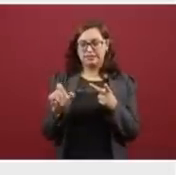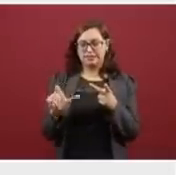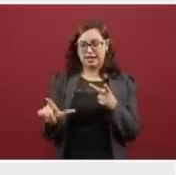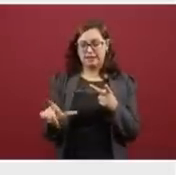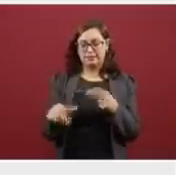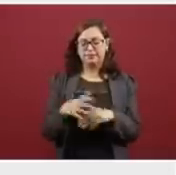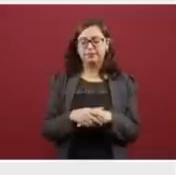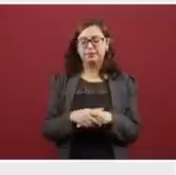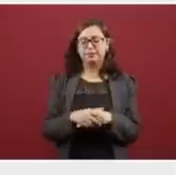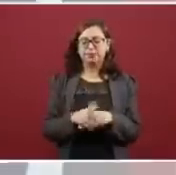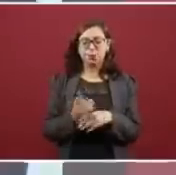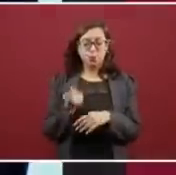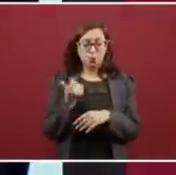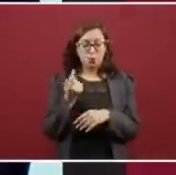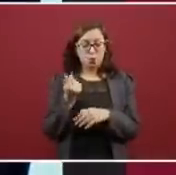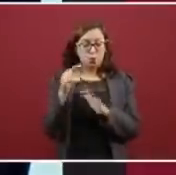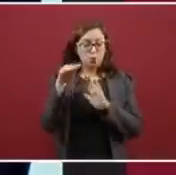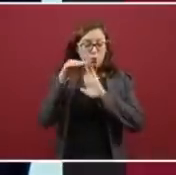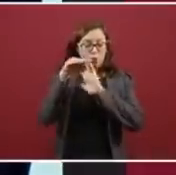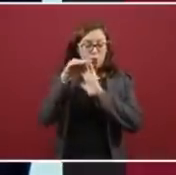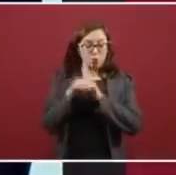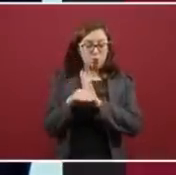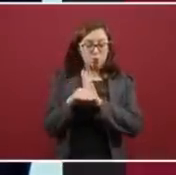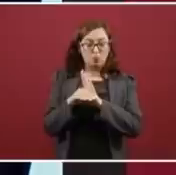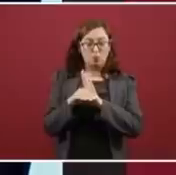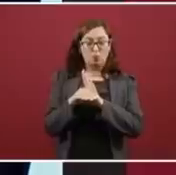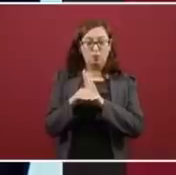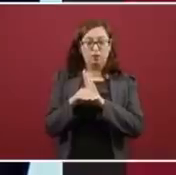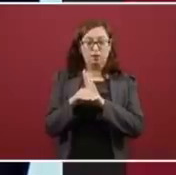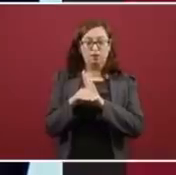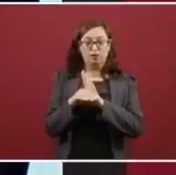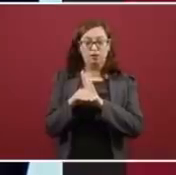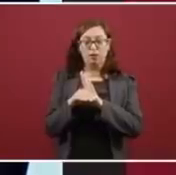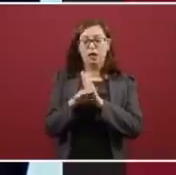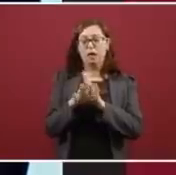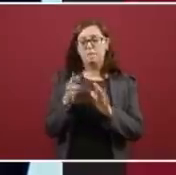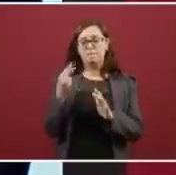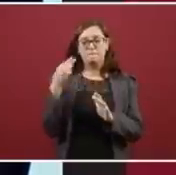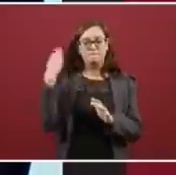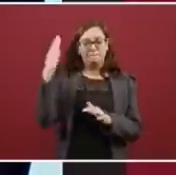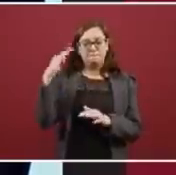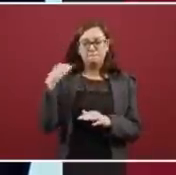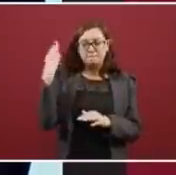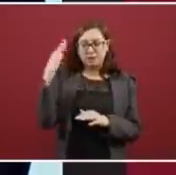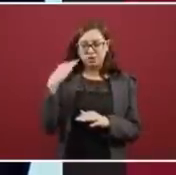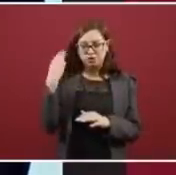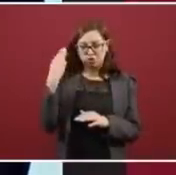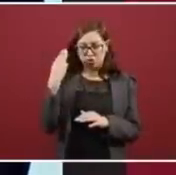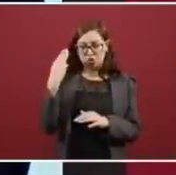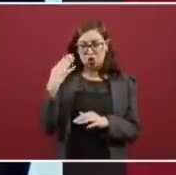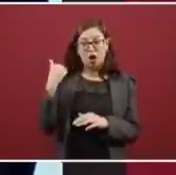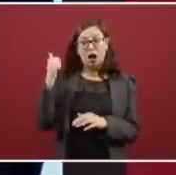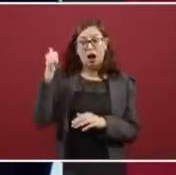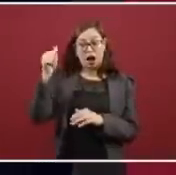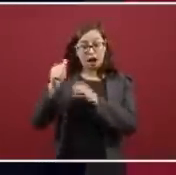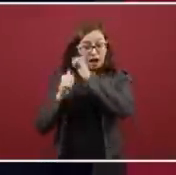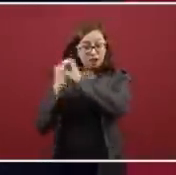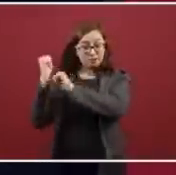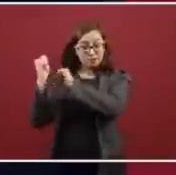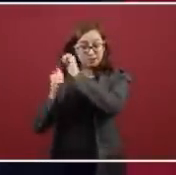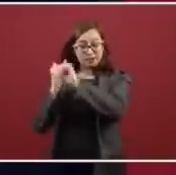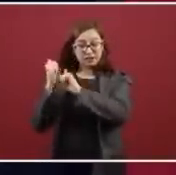una una ligera baja en en marzo y en abril se